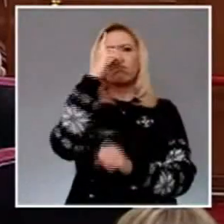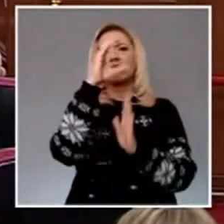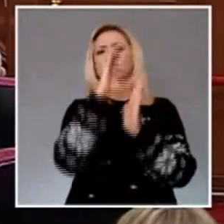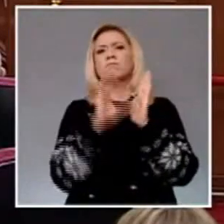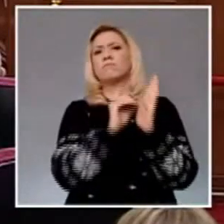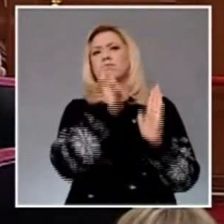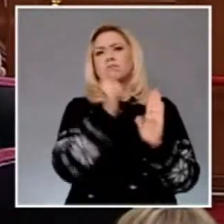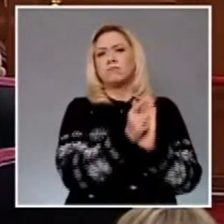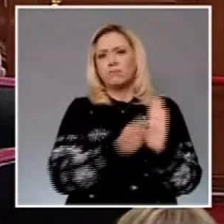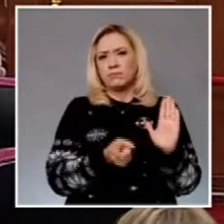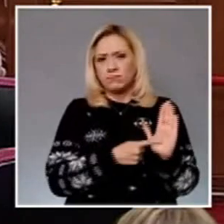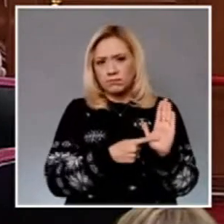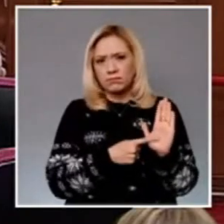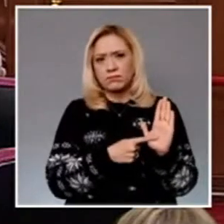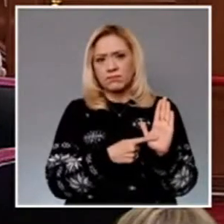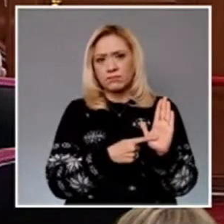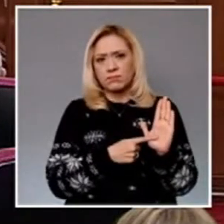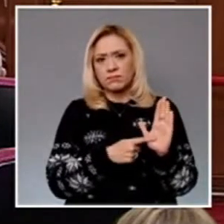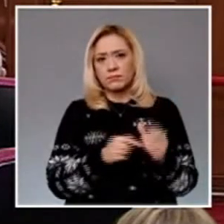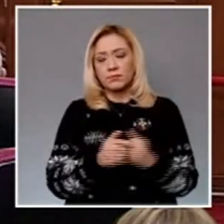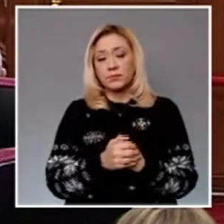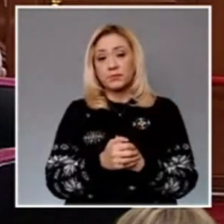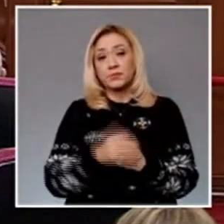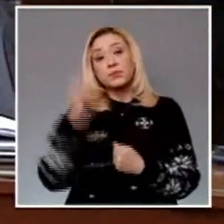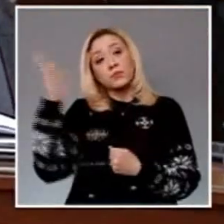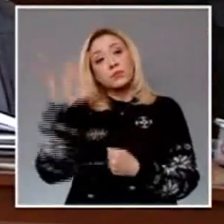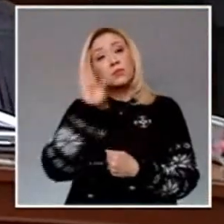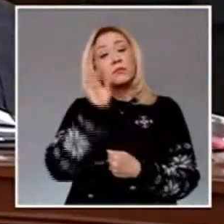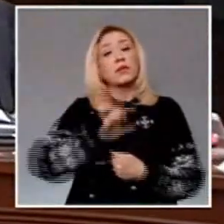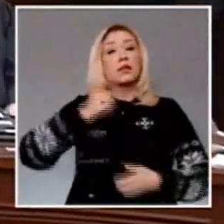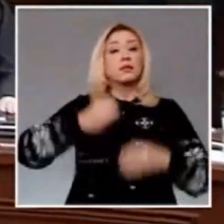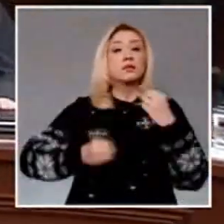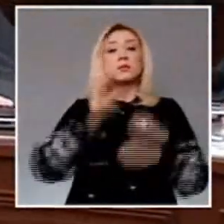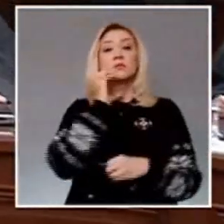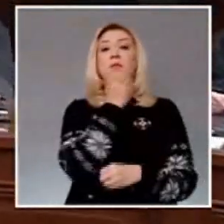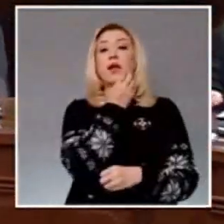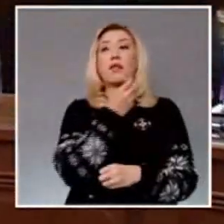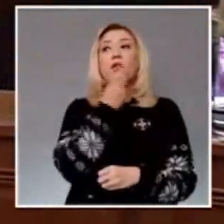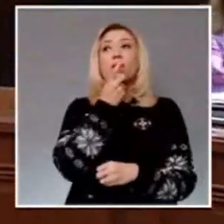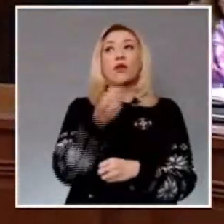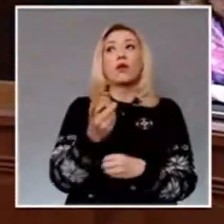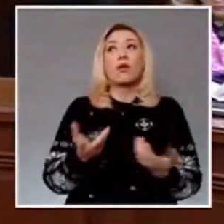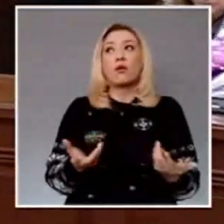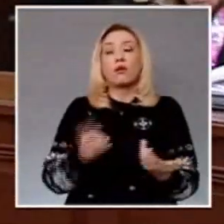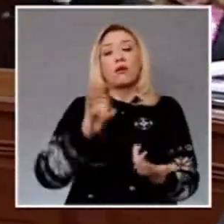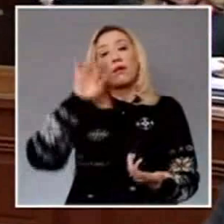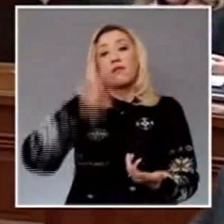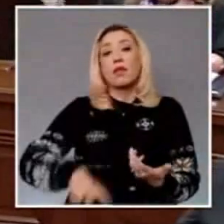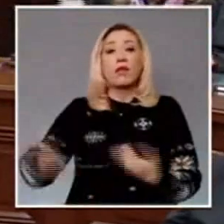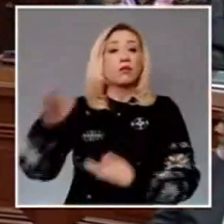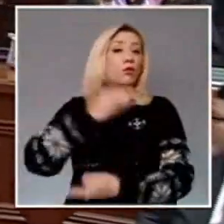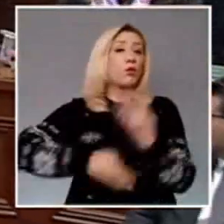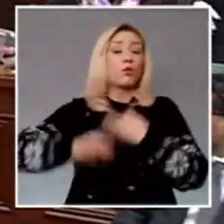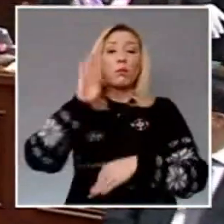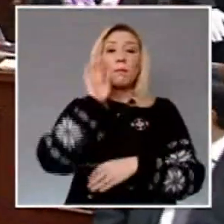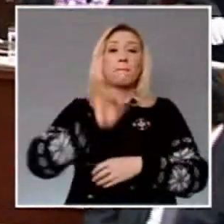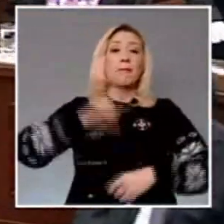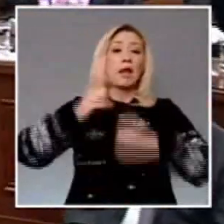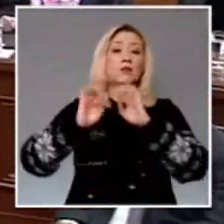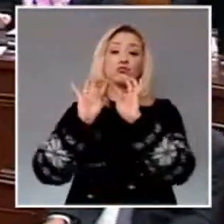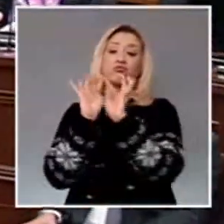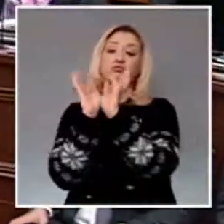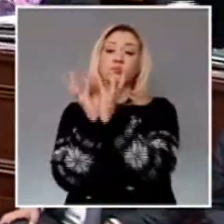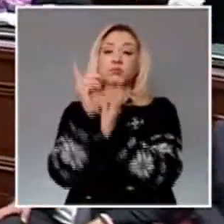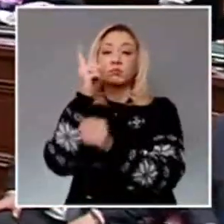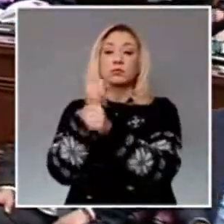El ministro Pardo Rebolledo refrendó el compromiso inquebrantable de las y los ministros de la primera sala de la Corte para garantizar la defensa